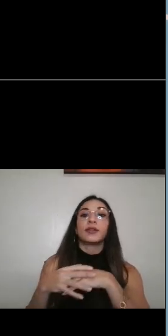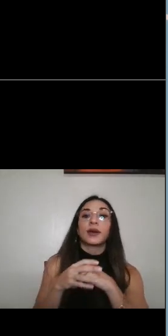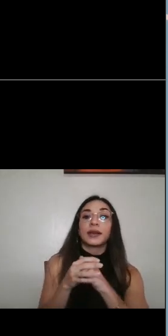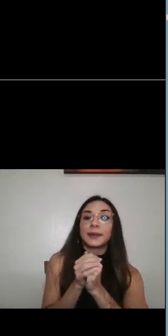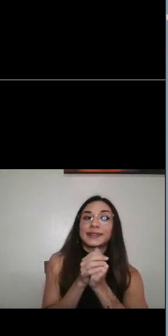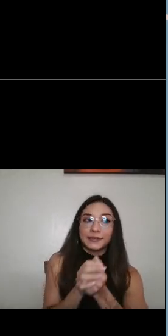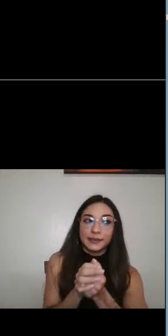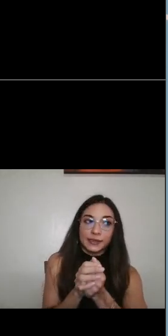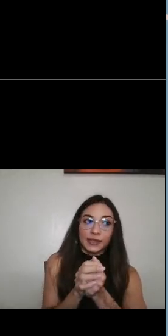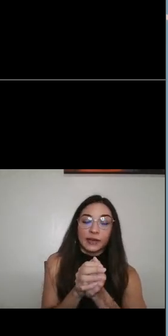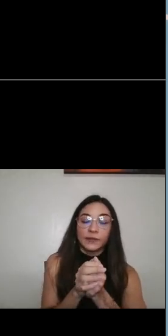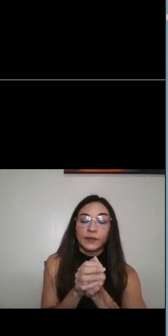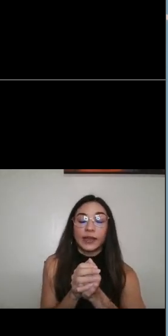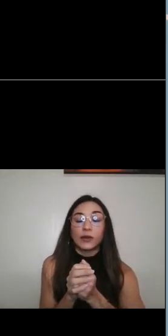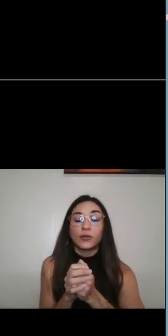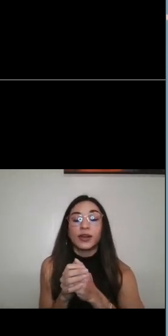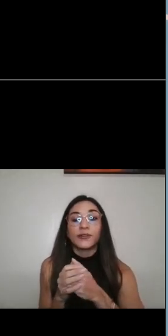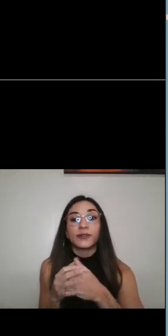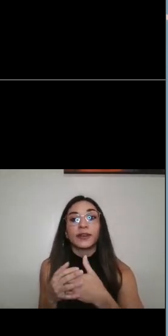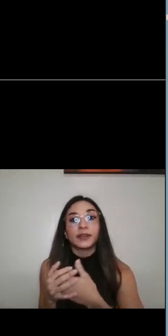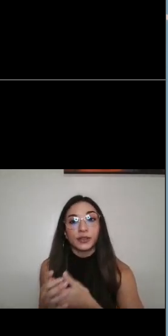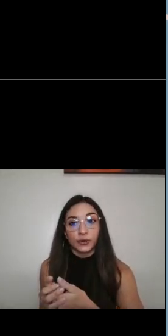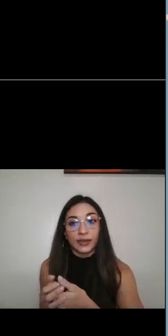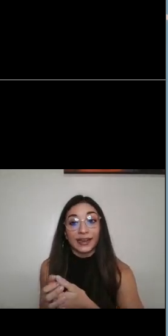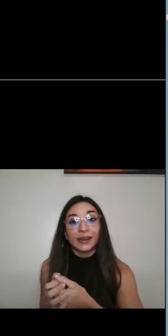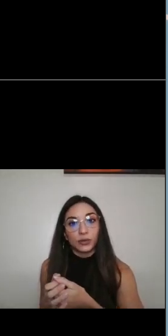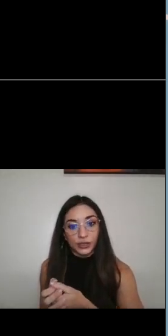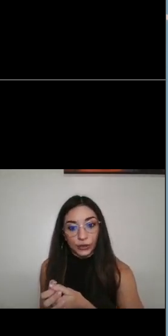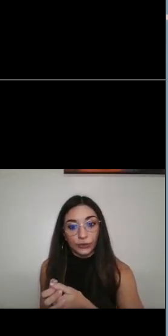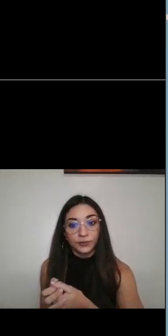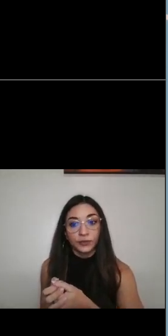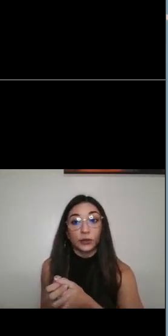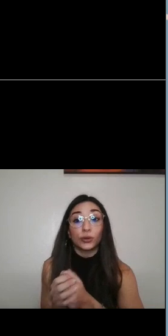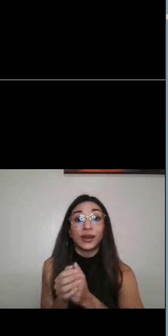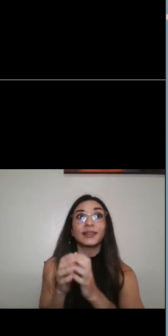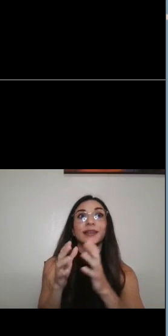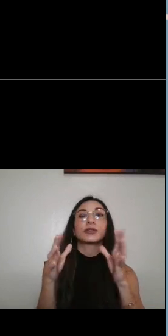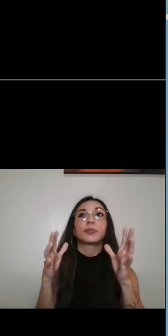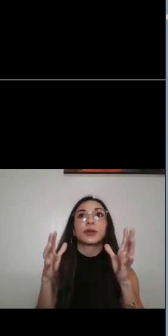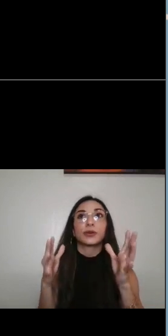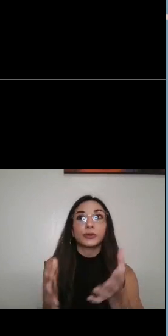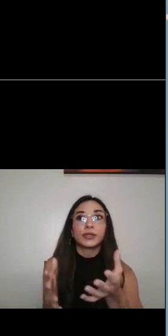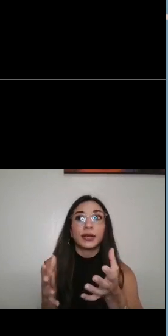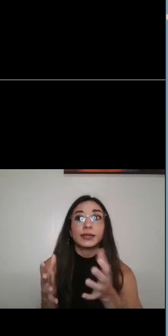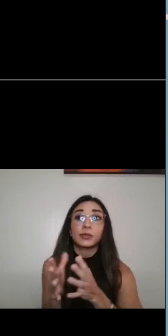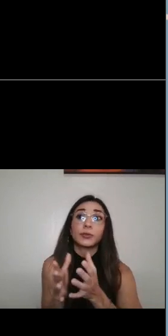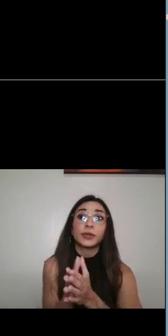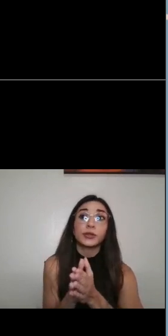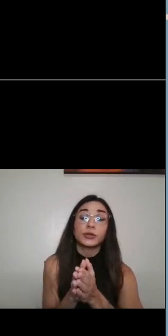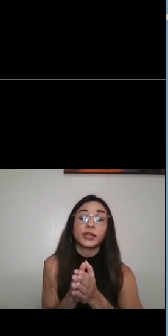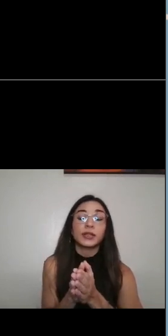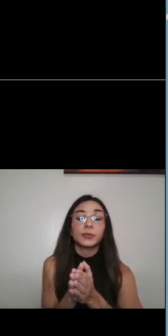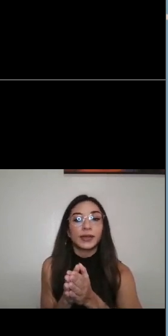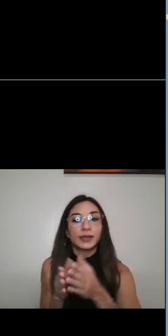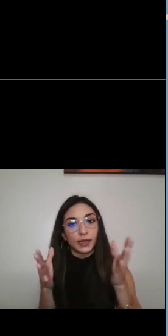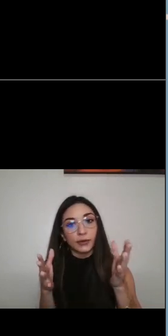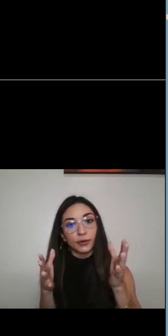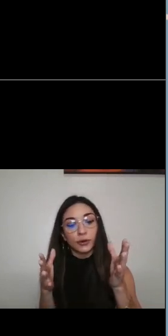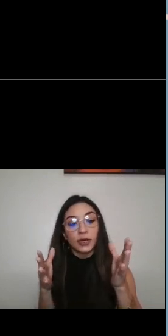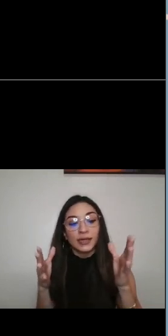Cuando hay presencia de alguna afectación en la audición durante estos periodos cruciales, y son periodos cruciales